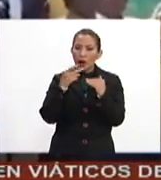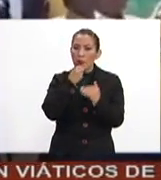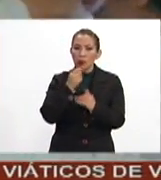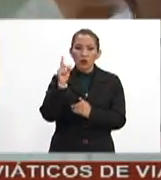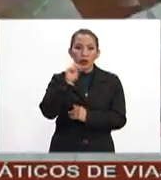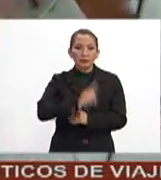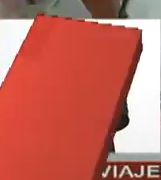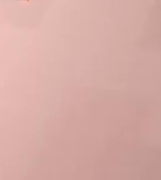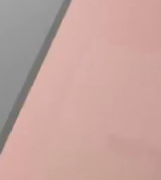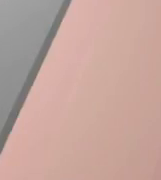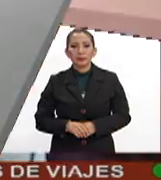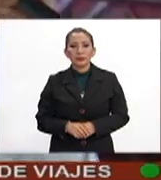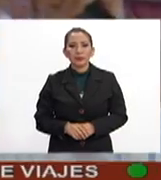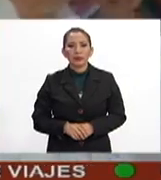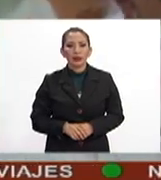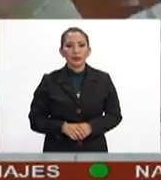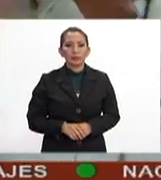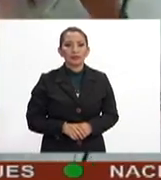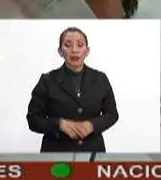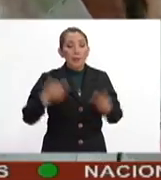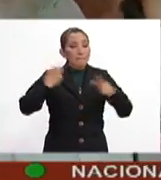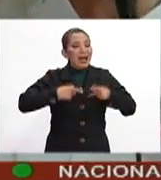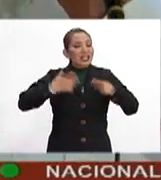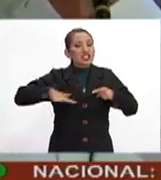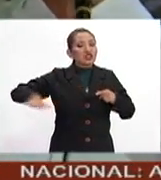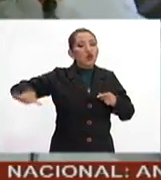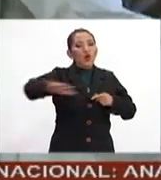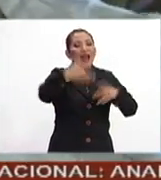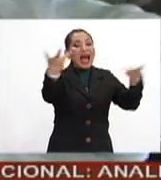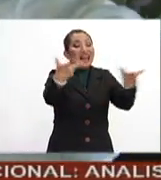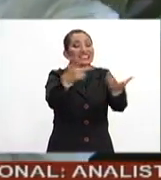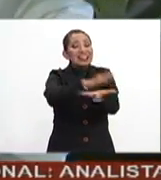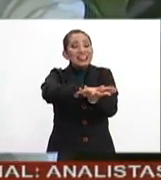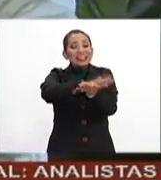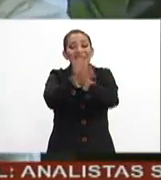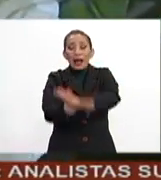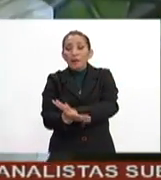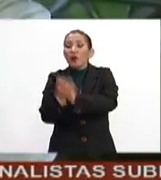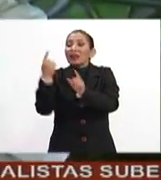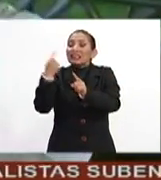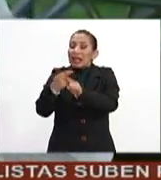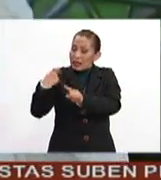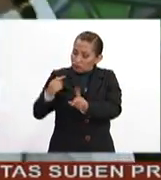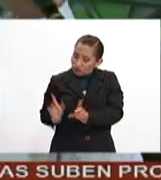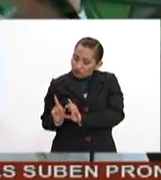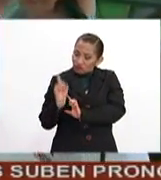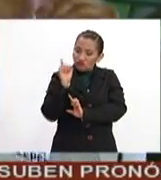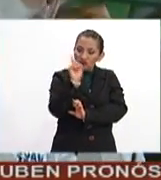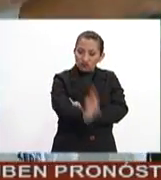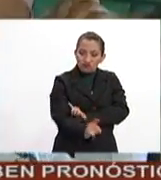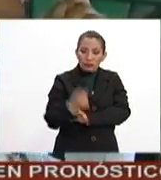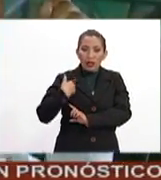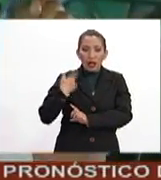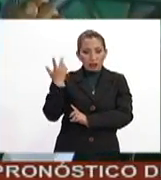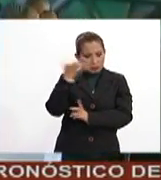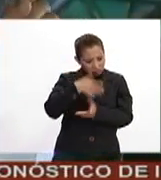género. La gente quiere un cambio, quiere alguien que venga a darle cara a los